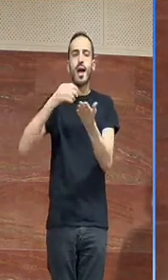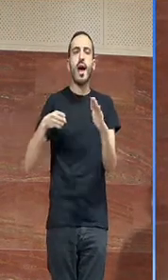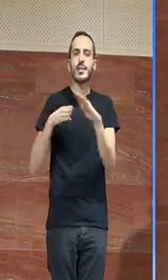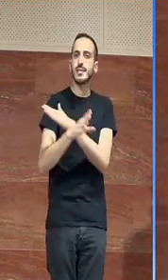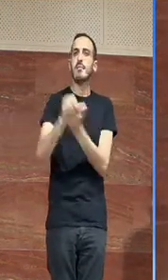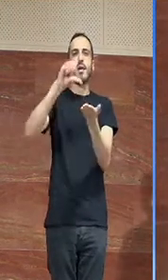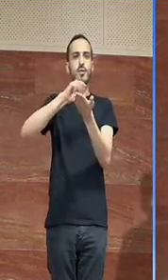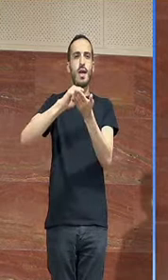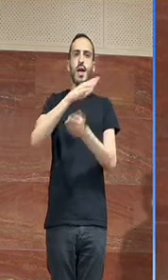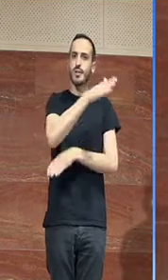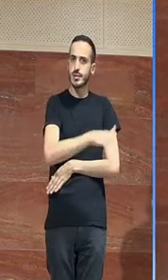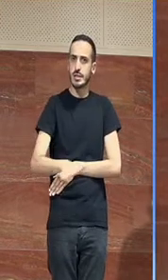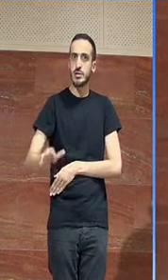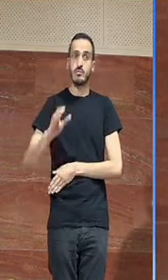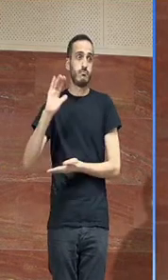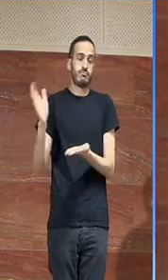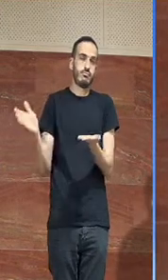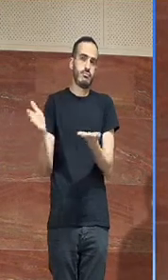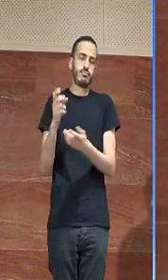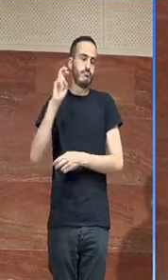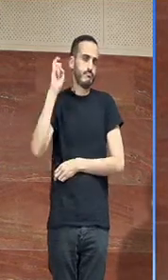podríamos tener una